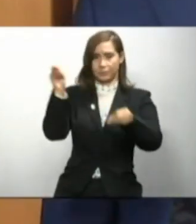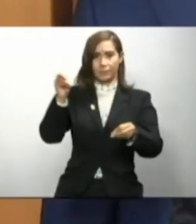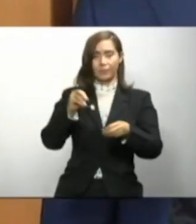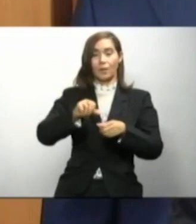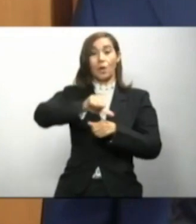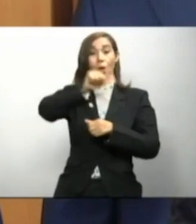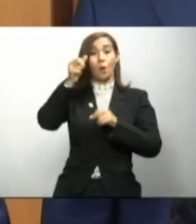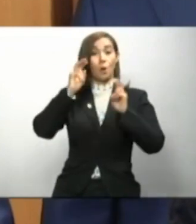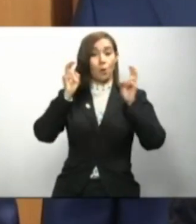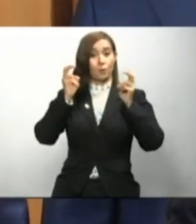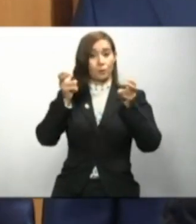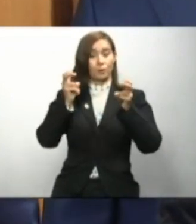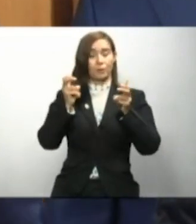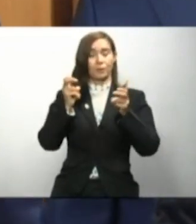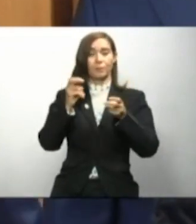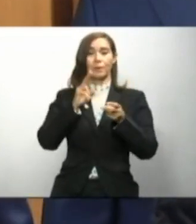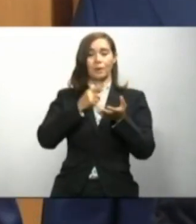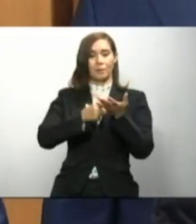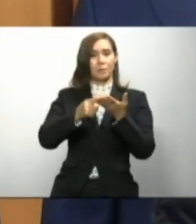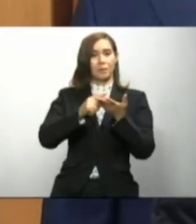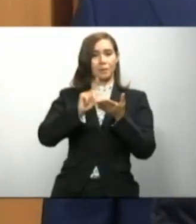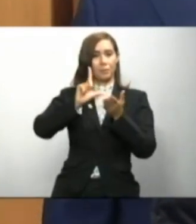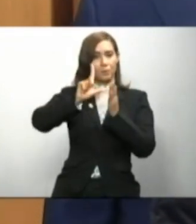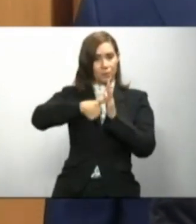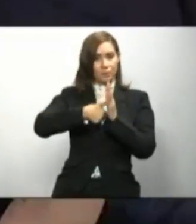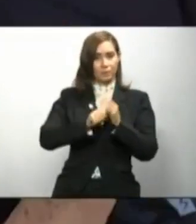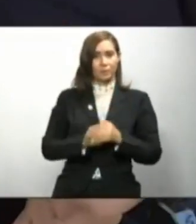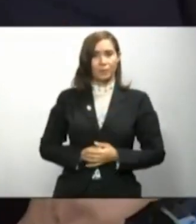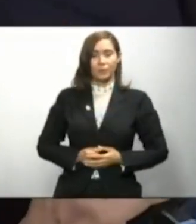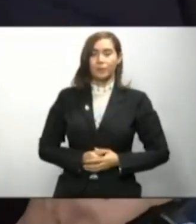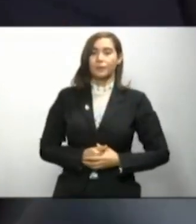hablaremos en el curso de los próximos días